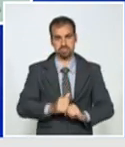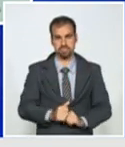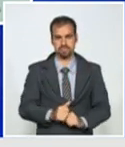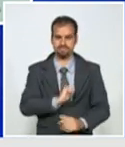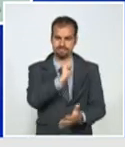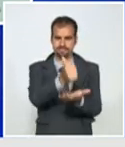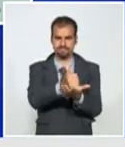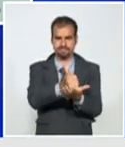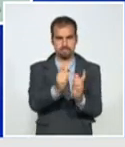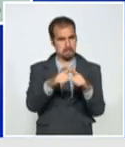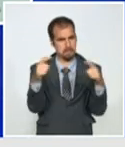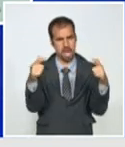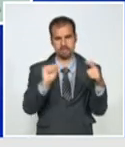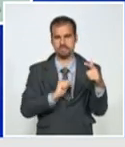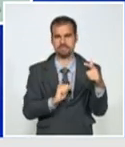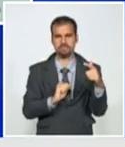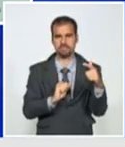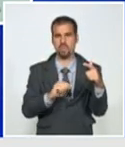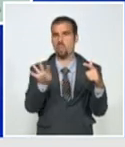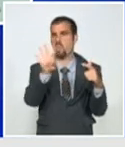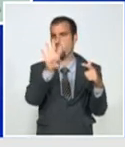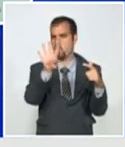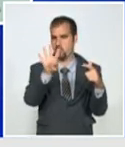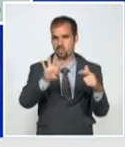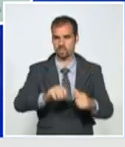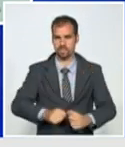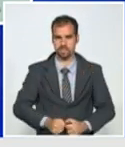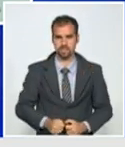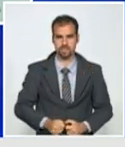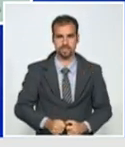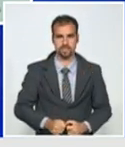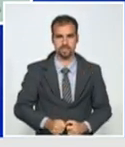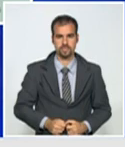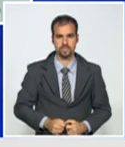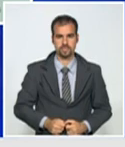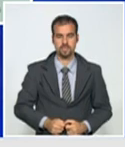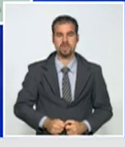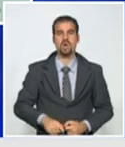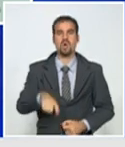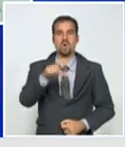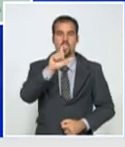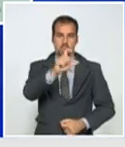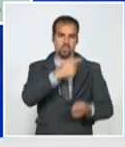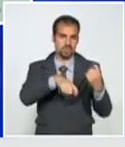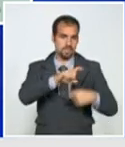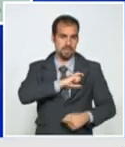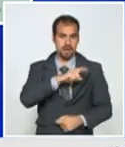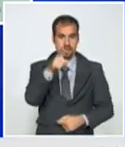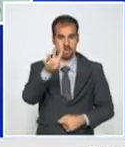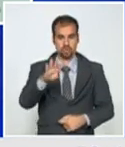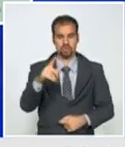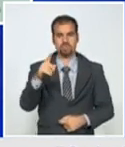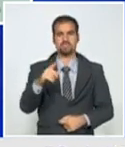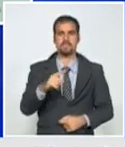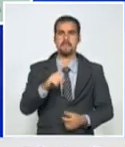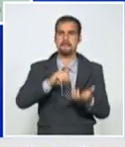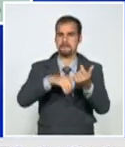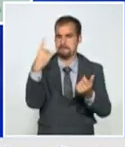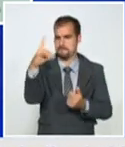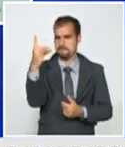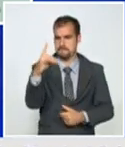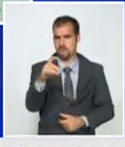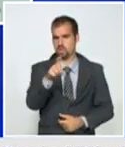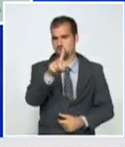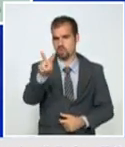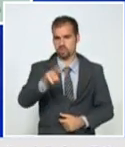transmisión, 44 ayer, Contramaestre 14, Palma Soriano 12, San